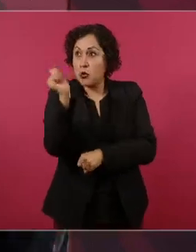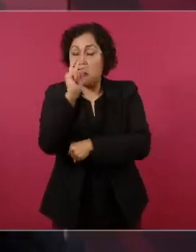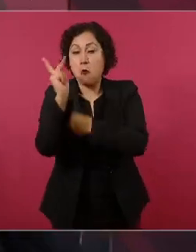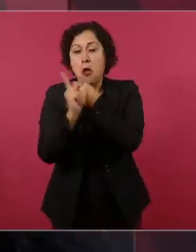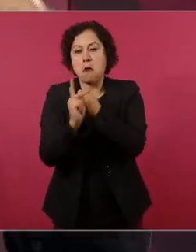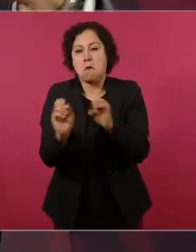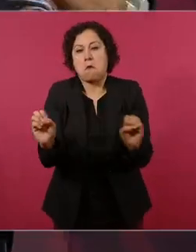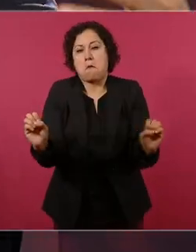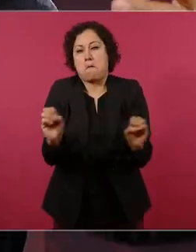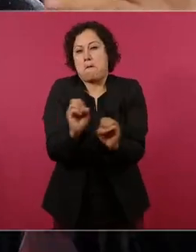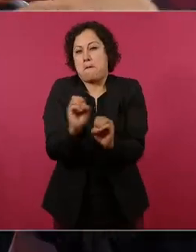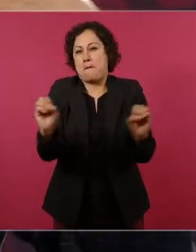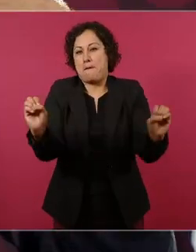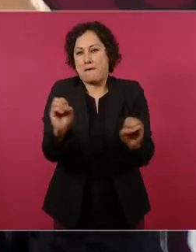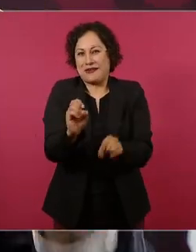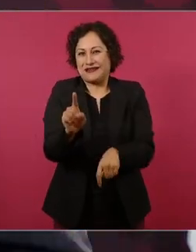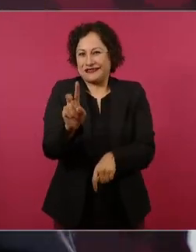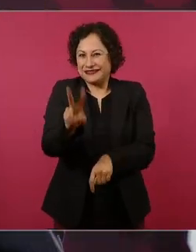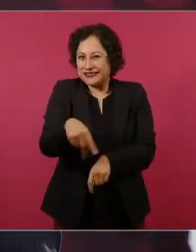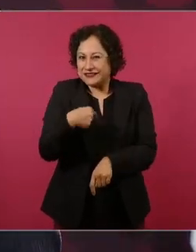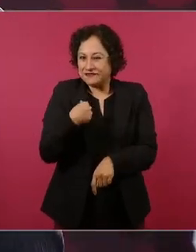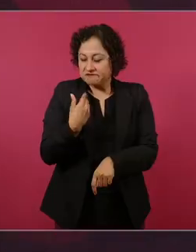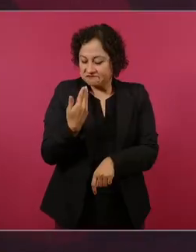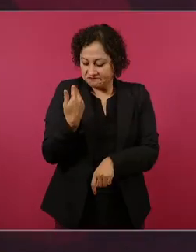que nosotros somos